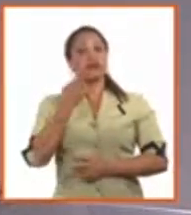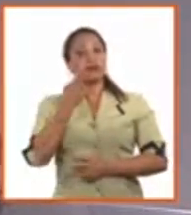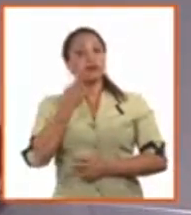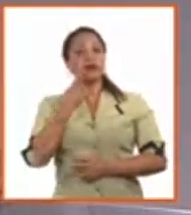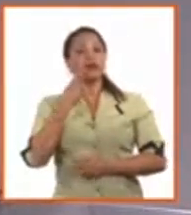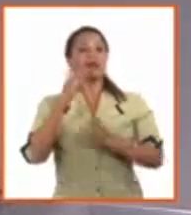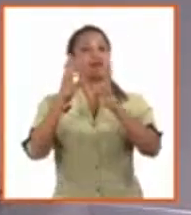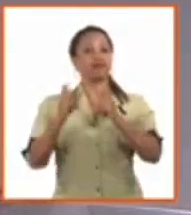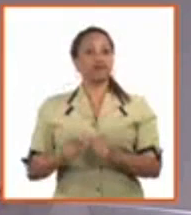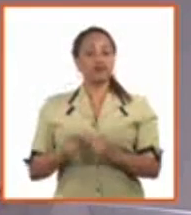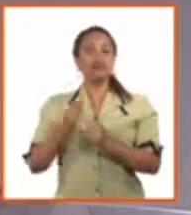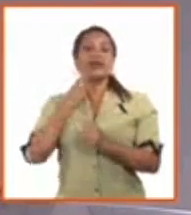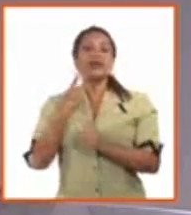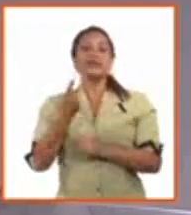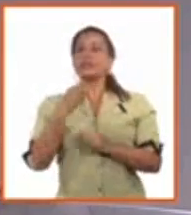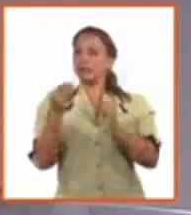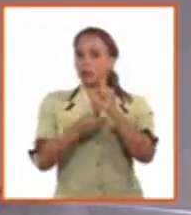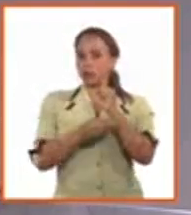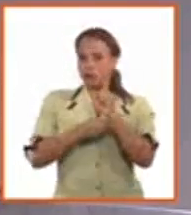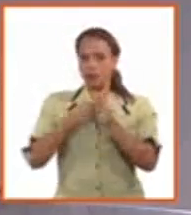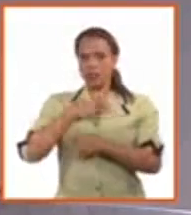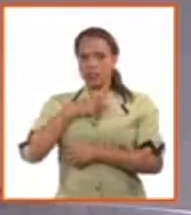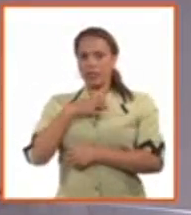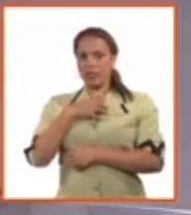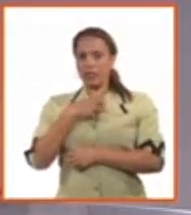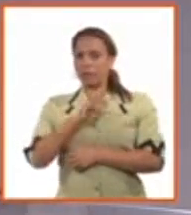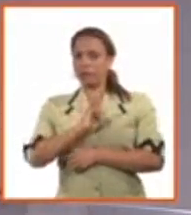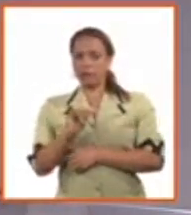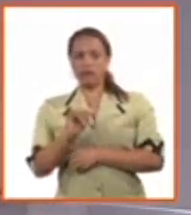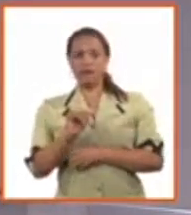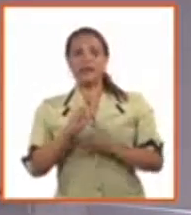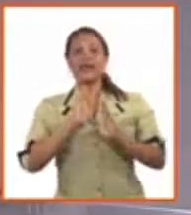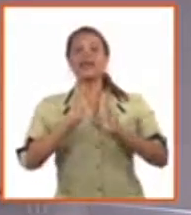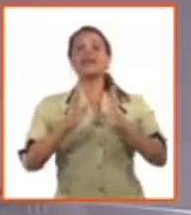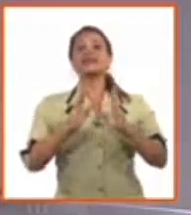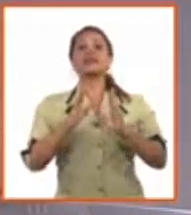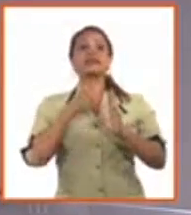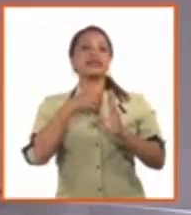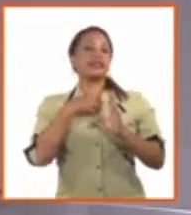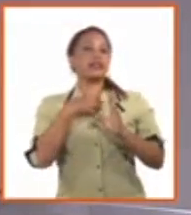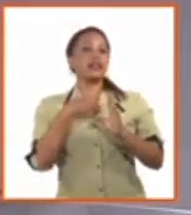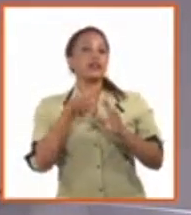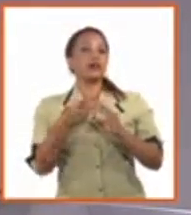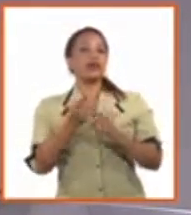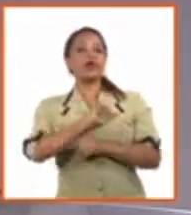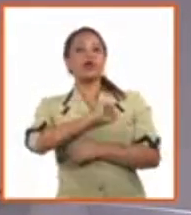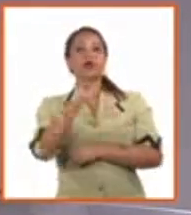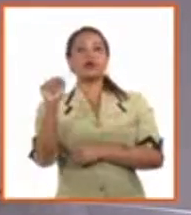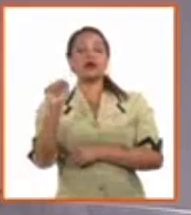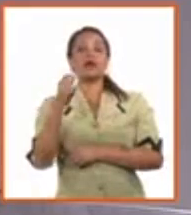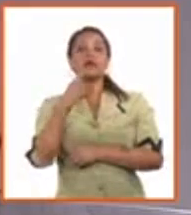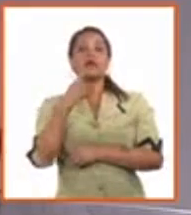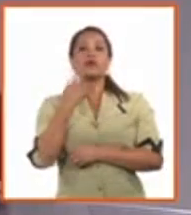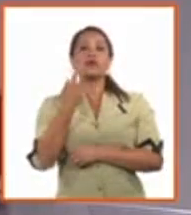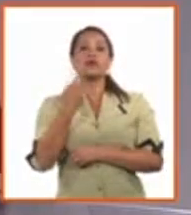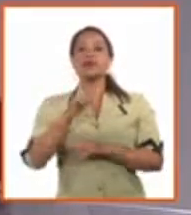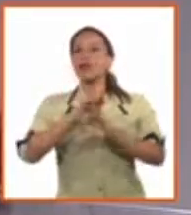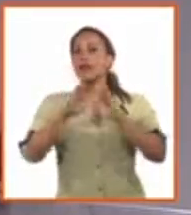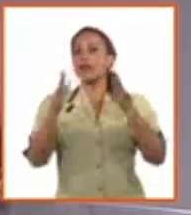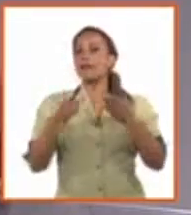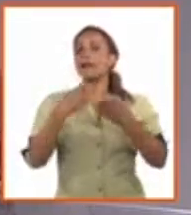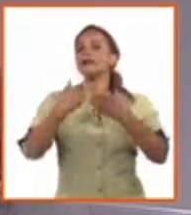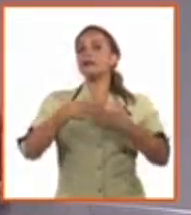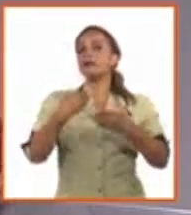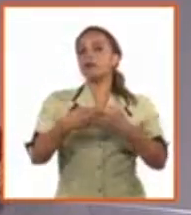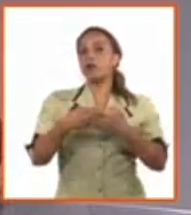cualitativo porque porque están las potencialidades tenemos en ese mismo sentido que lograr un ecosistema productivo